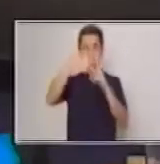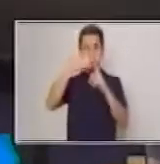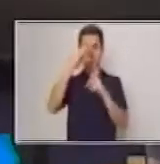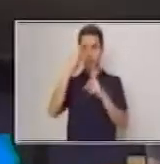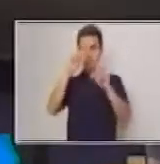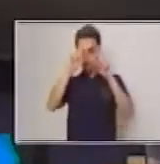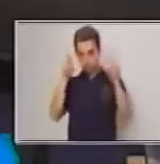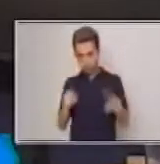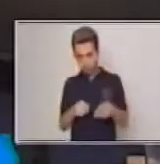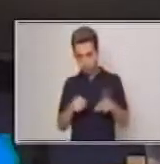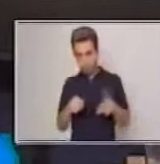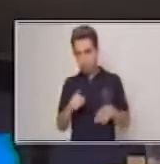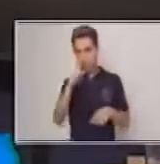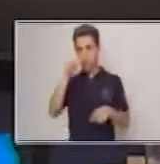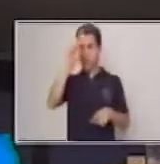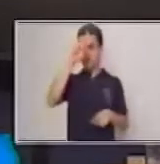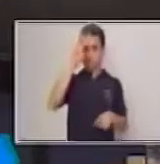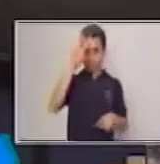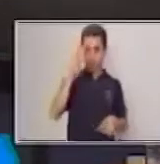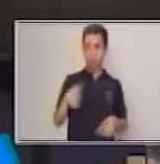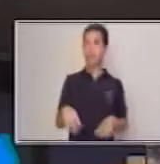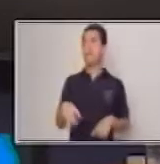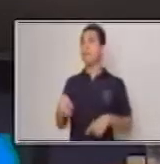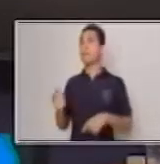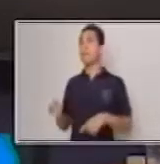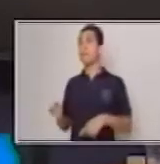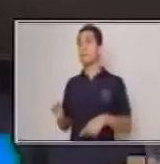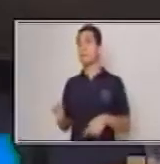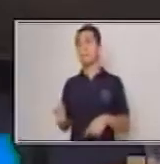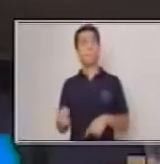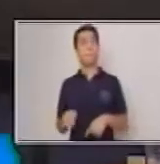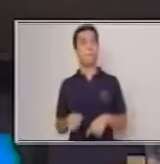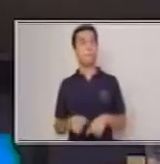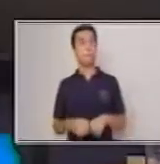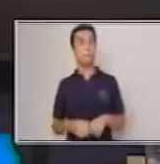al cuadrado menos AB más